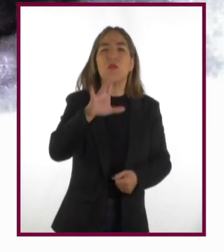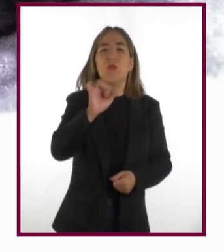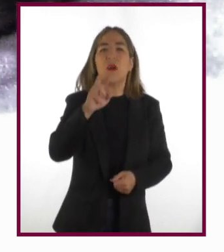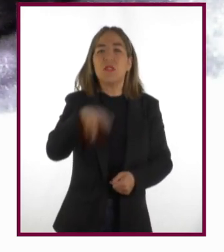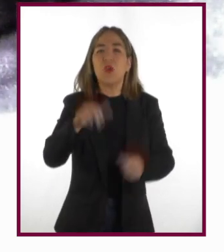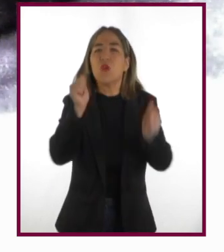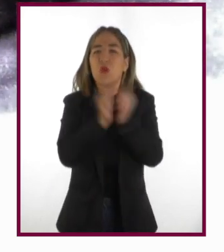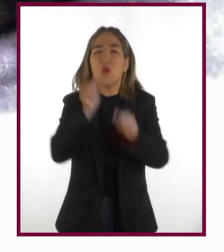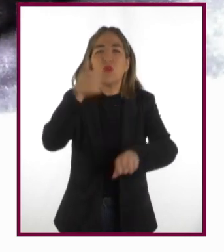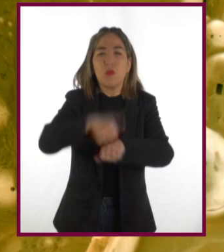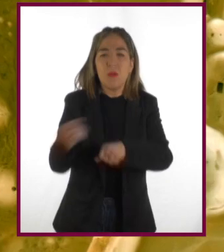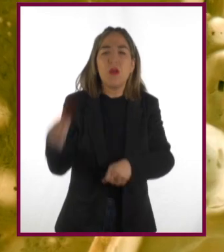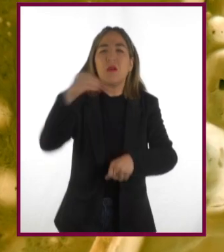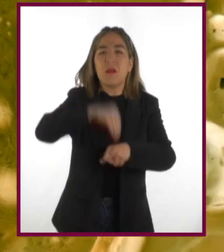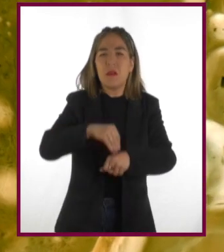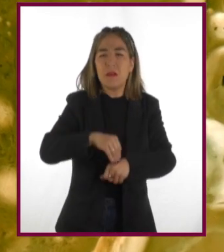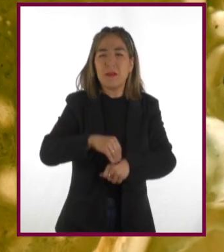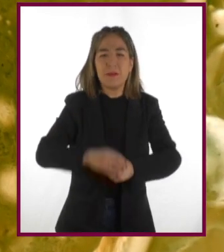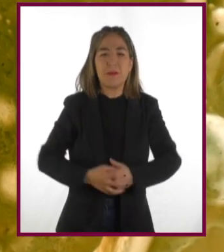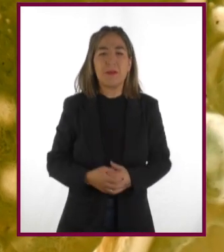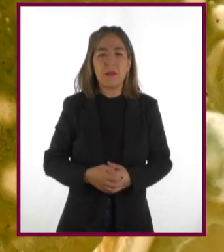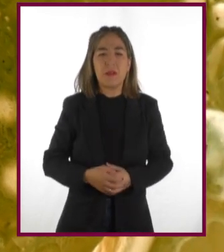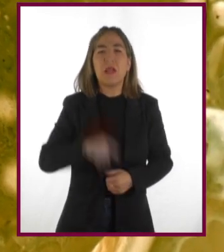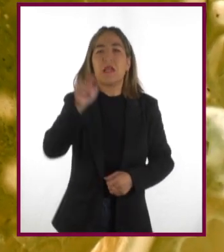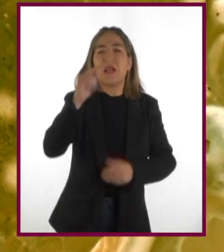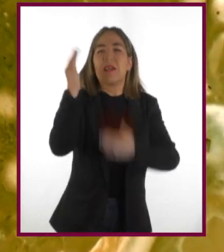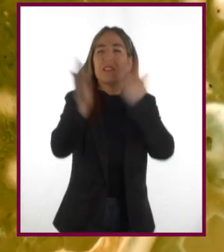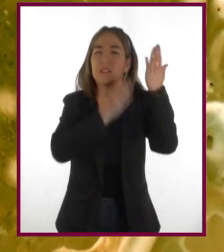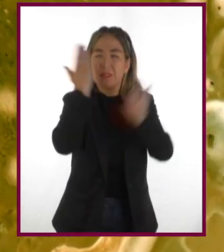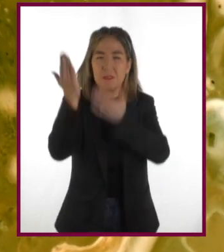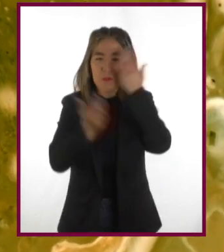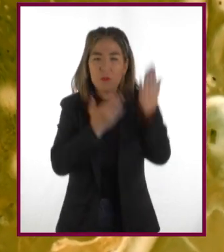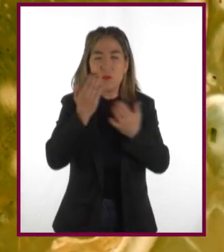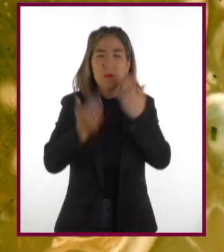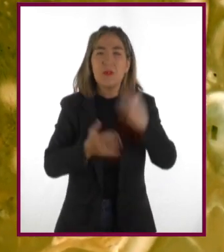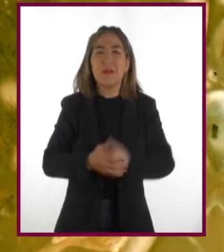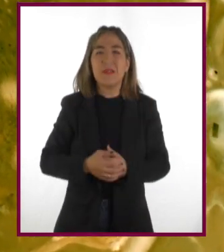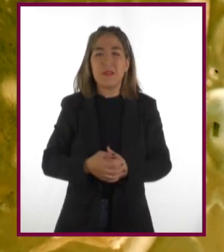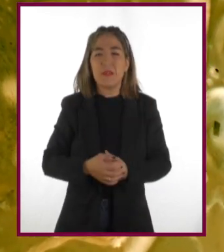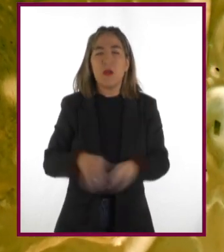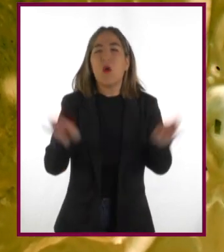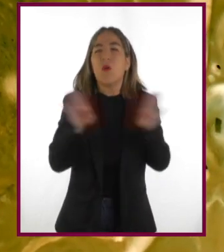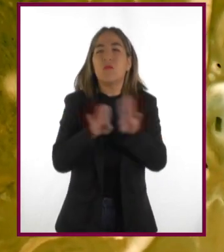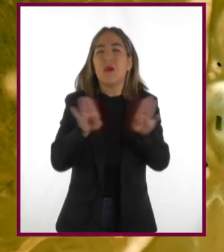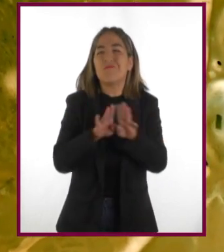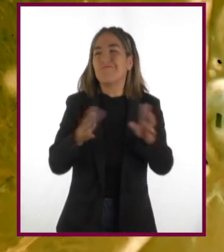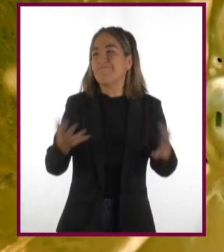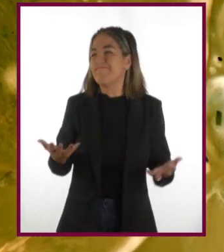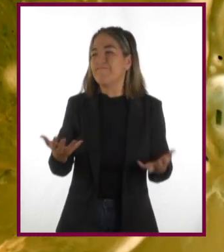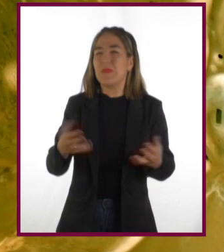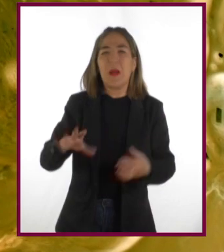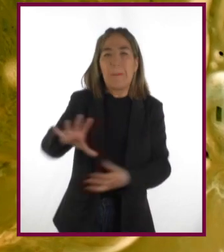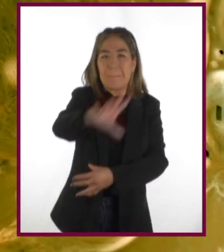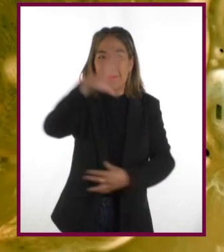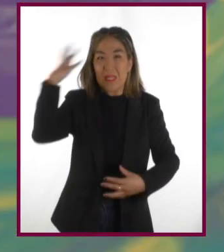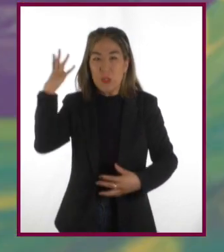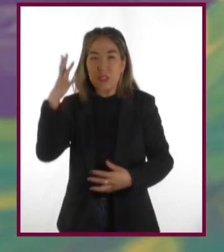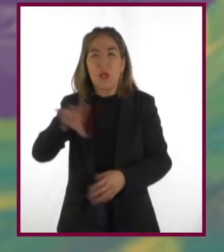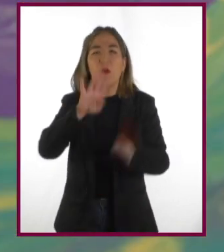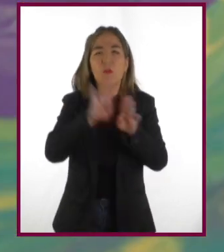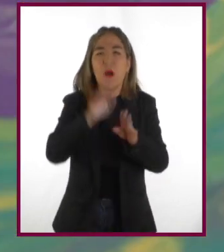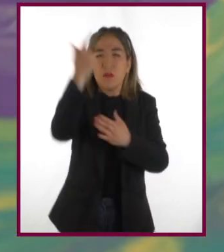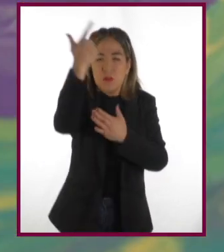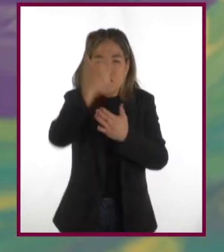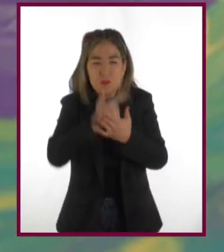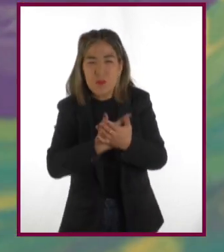forma numérica aplican, obviamente, estudios que promedian las velocidades, ¿no? Entonces